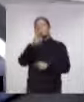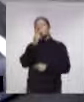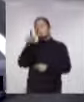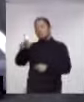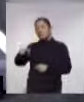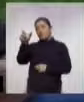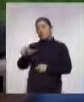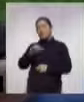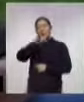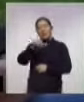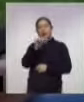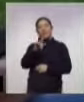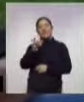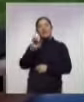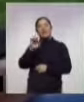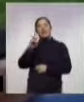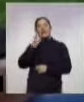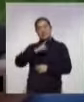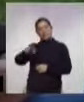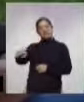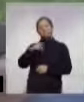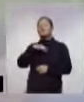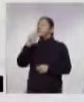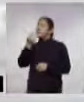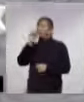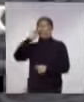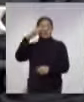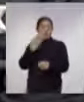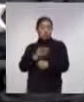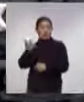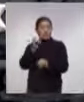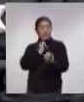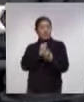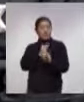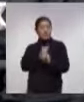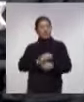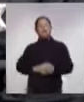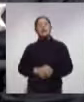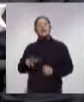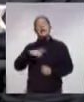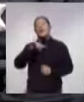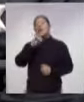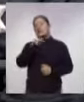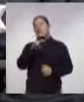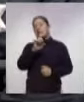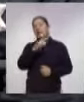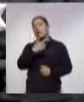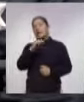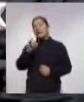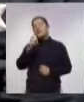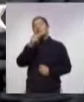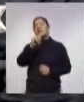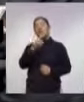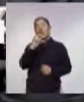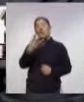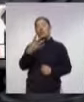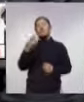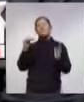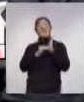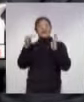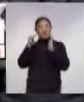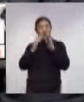Javier Hernández destacó la importancia de hacer un uso responsable de Internet. Según estadísticas del INEGI, alrededor de 74 millones de